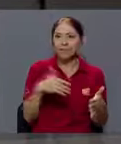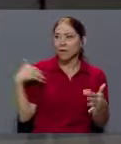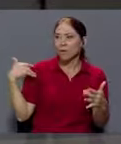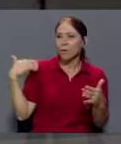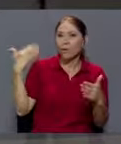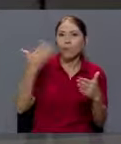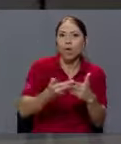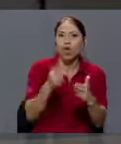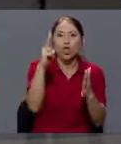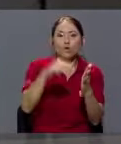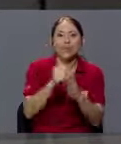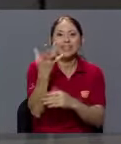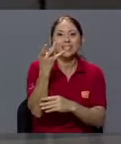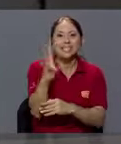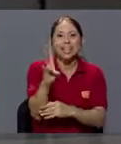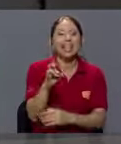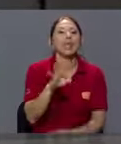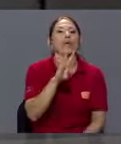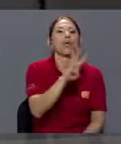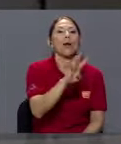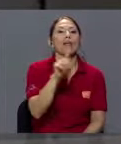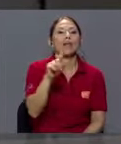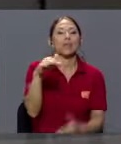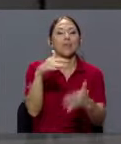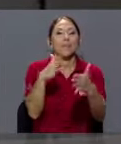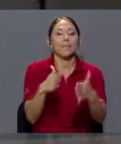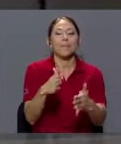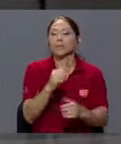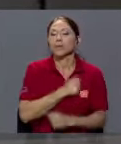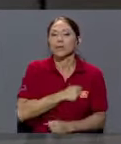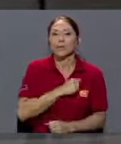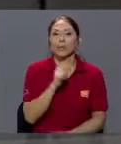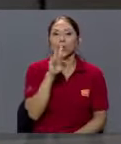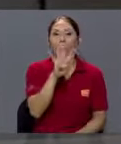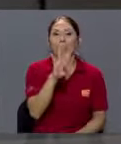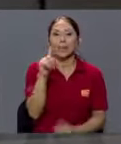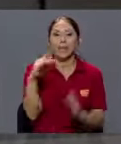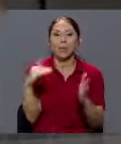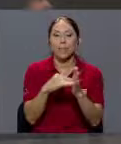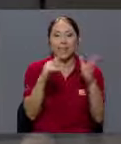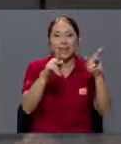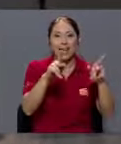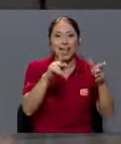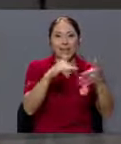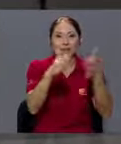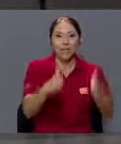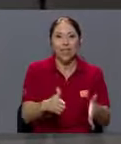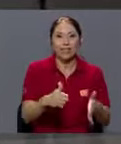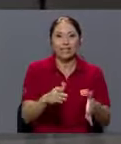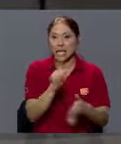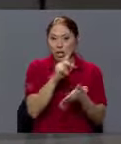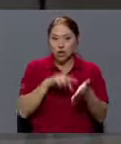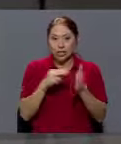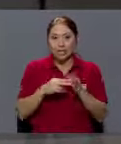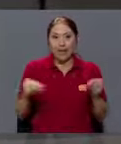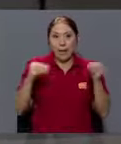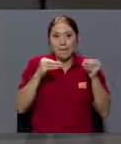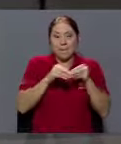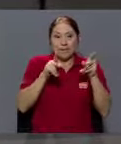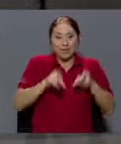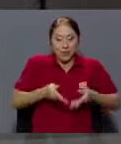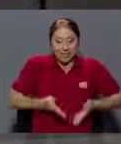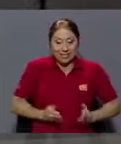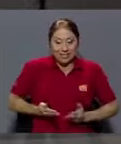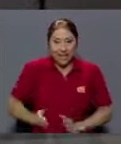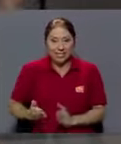en el 2017 llegamos a aproximadamente 41.000 estudiantes haciendo bachillerato. Y no es que nazcan más estudiantes ahora en el 2017,